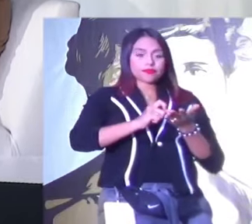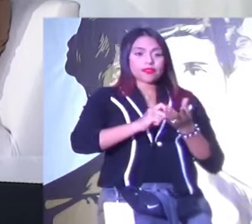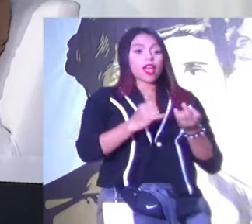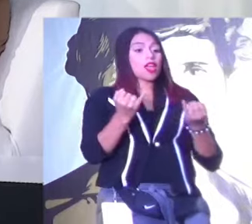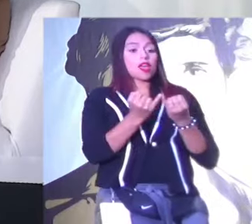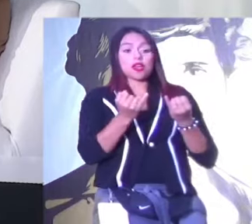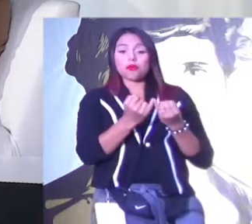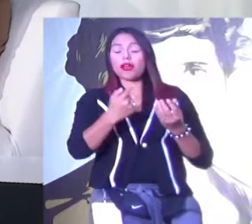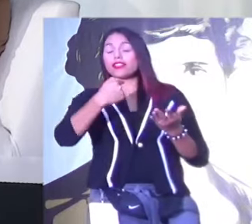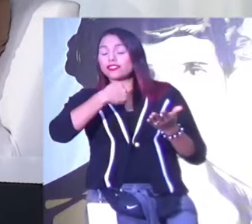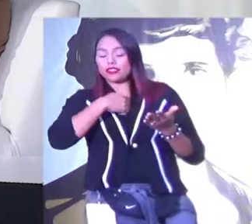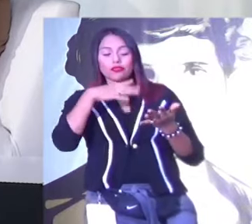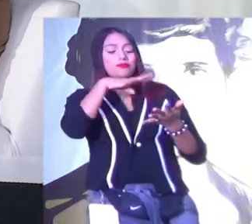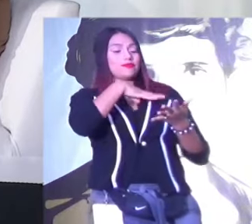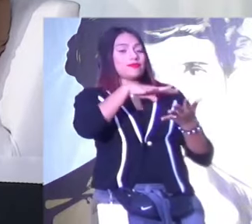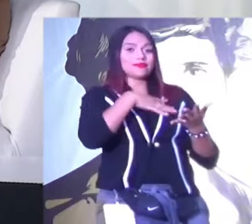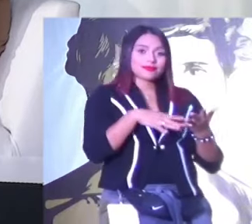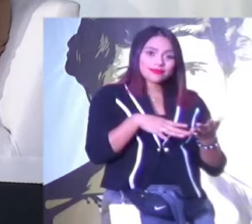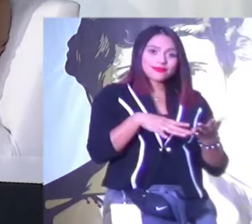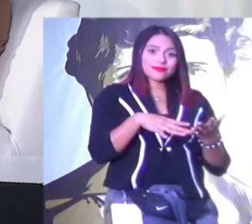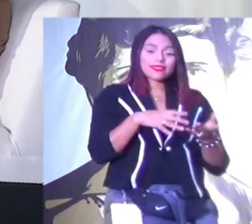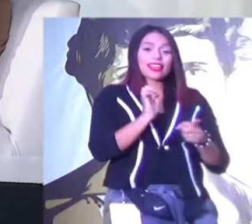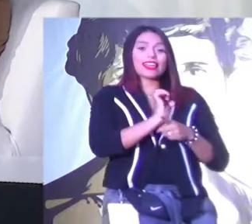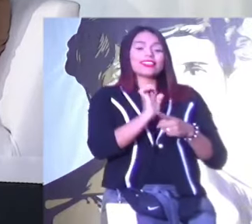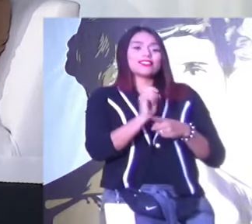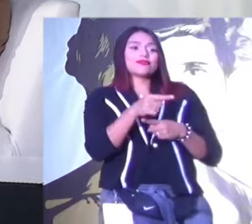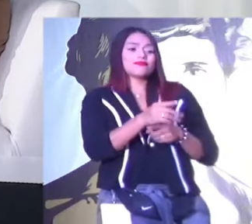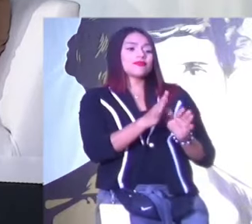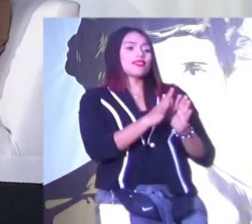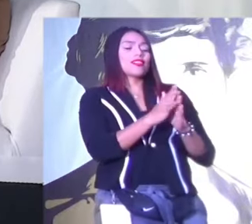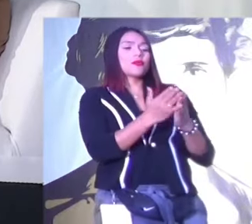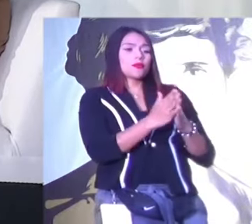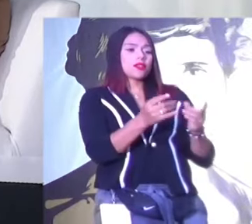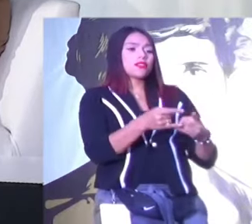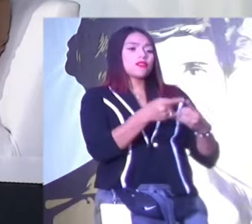su vista muy particular, ¿no? Finalmente esos cuentos no sirven de nada